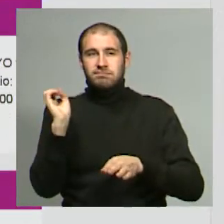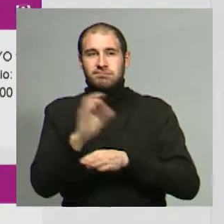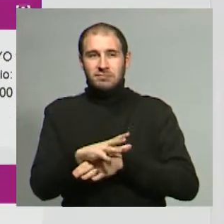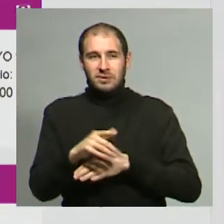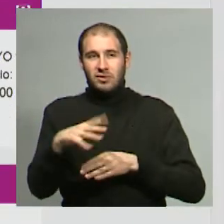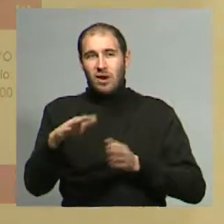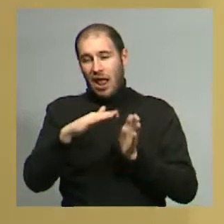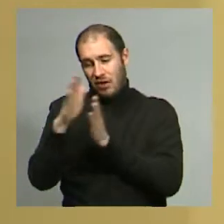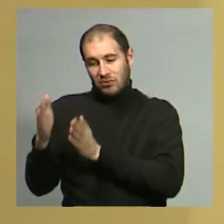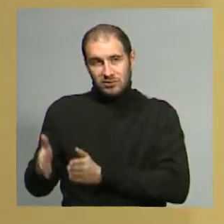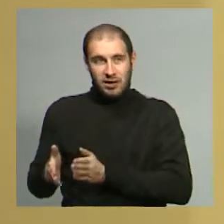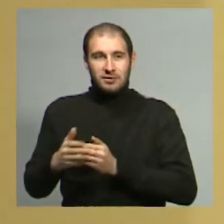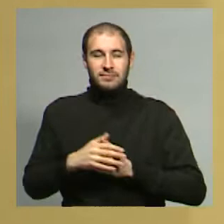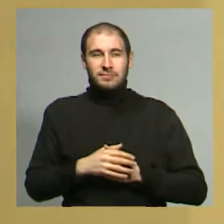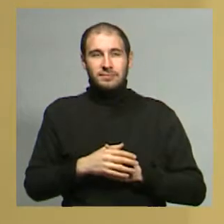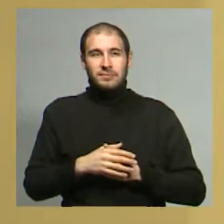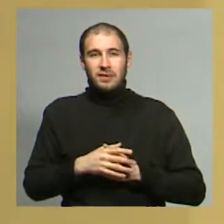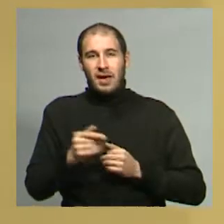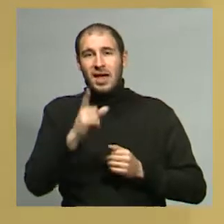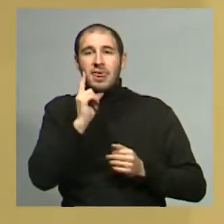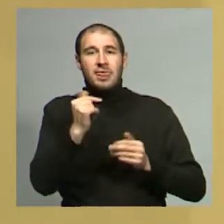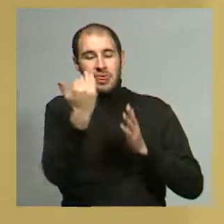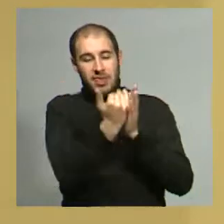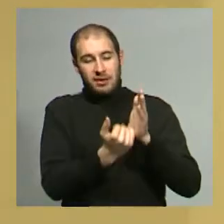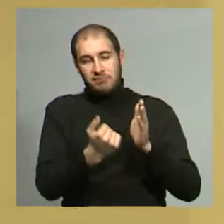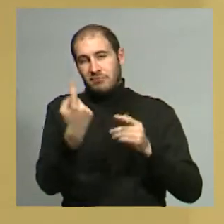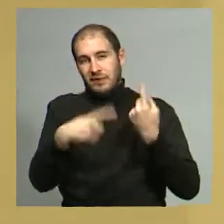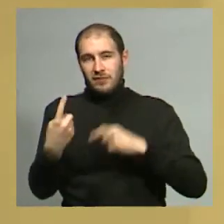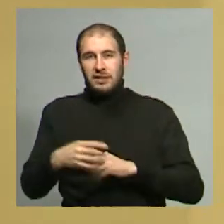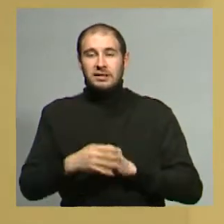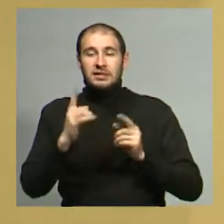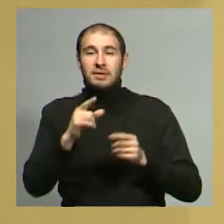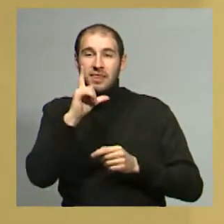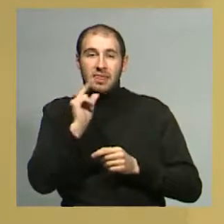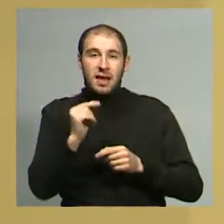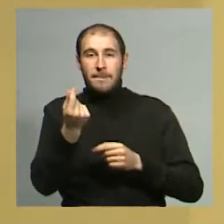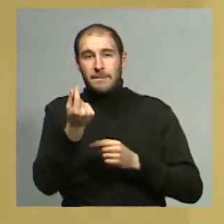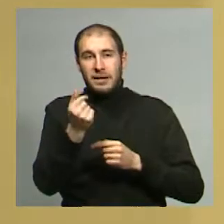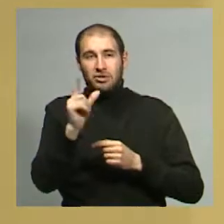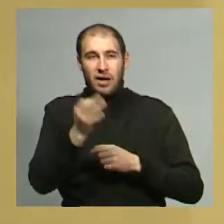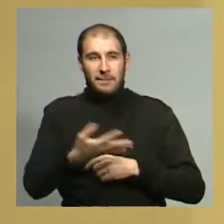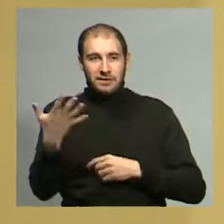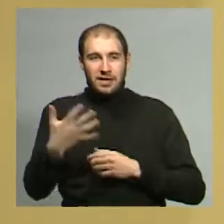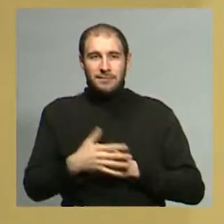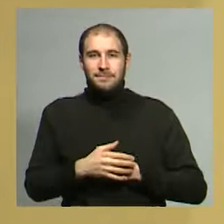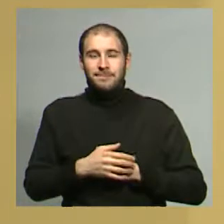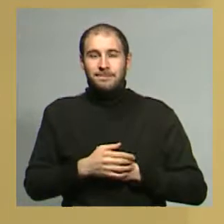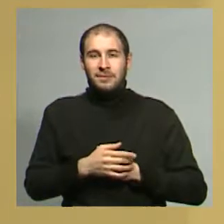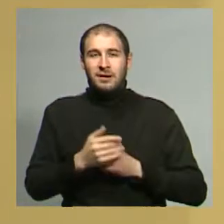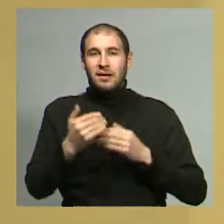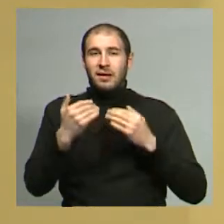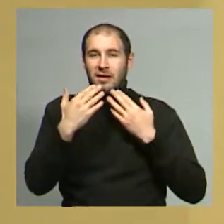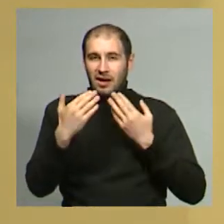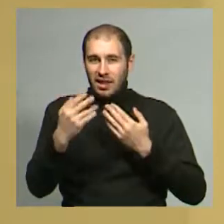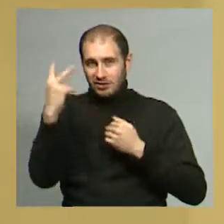presentando allí al costadito, ¿ves? Tienes varios días y horarios y también días que tienen precios especiales. Así que bueno,